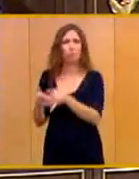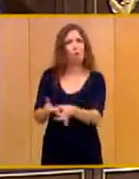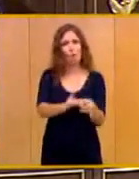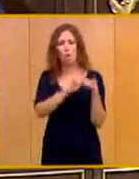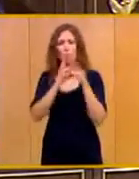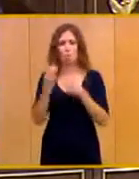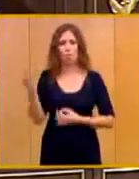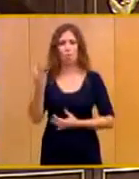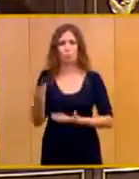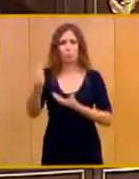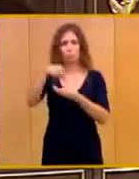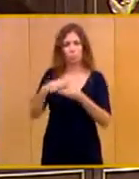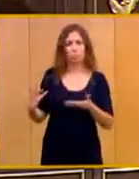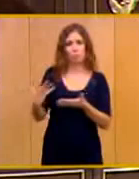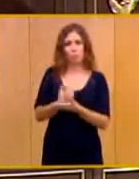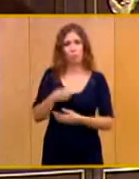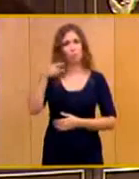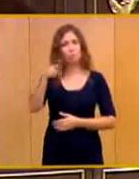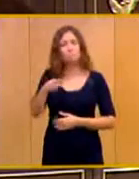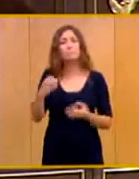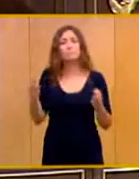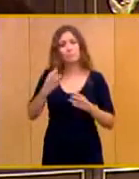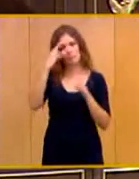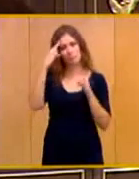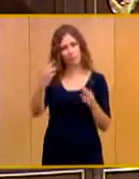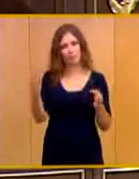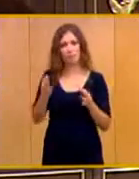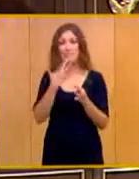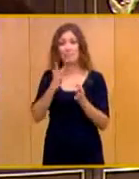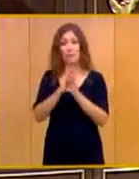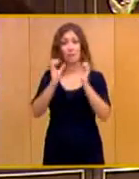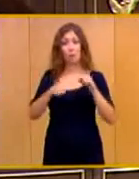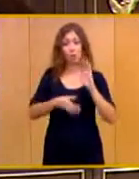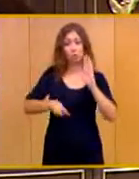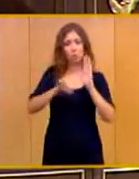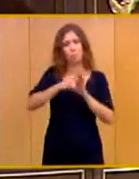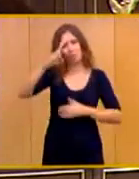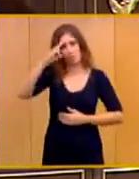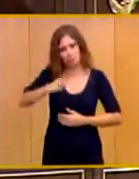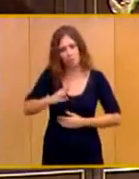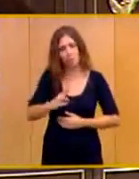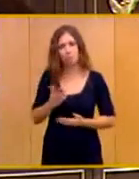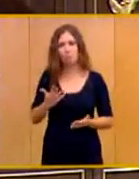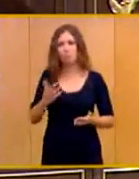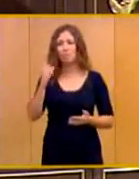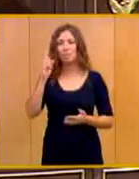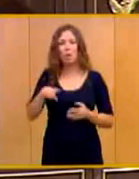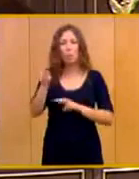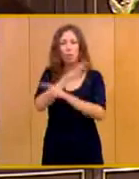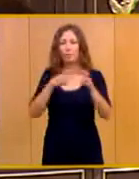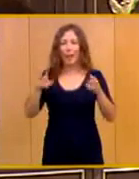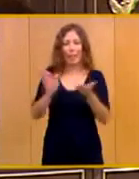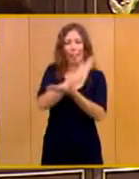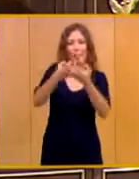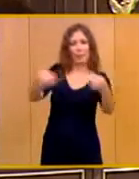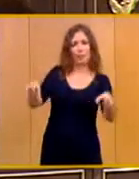todos, en el que se respeten los consensos constitucionales, en el que no se juega a dividir sino a sumar y en el que